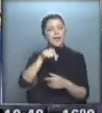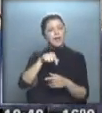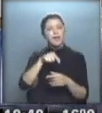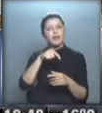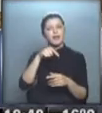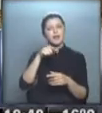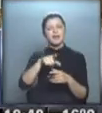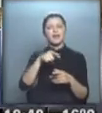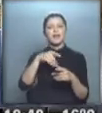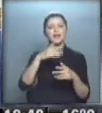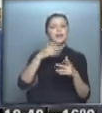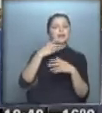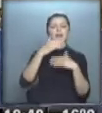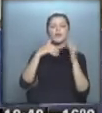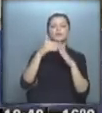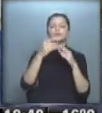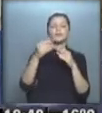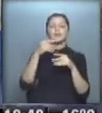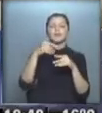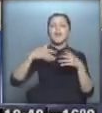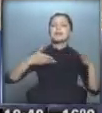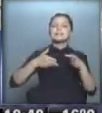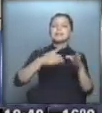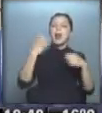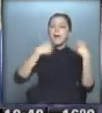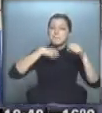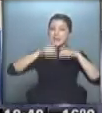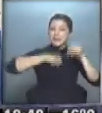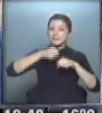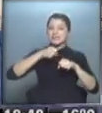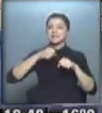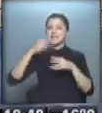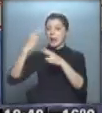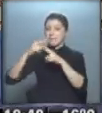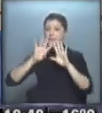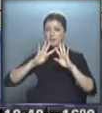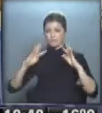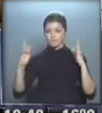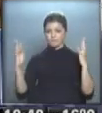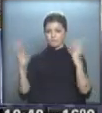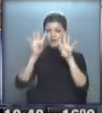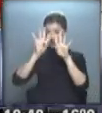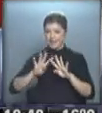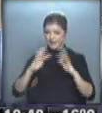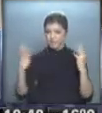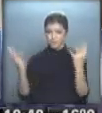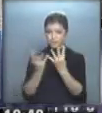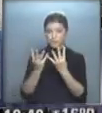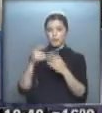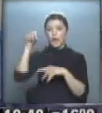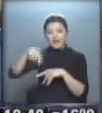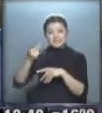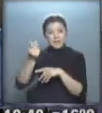se pasa haciendo... ¿cómo se llama? Las bicisendas, dejando las plazas. Esa plata, que la utilice para esto. Muy